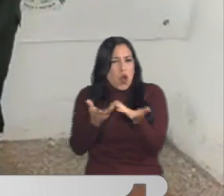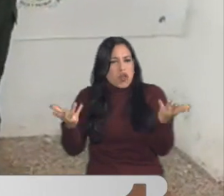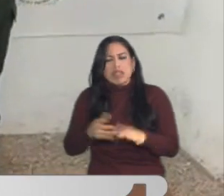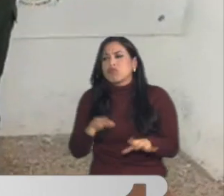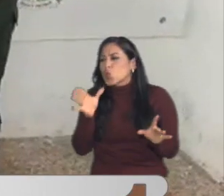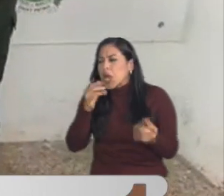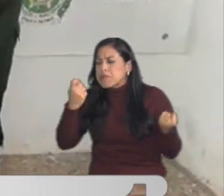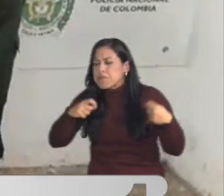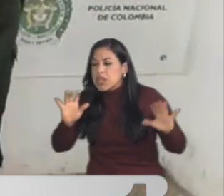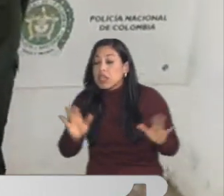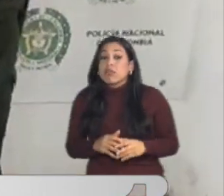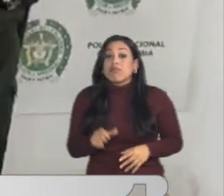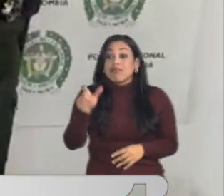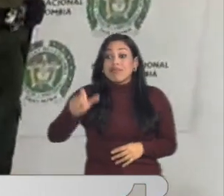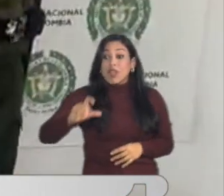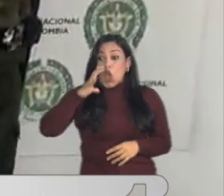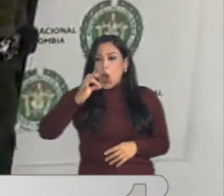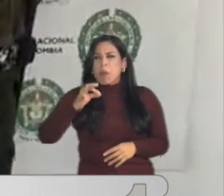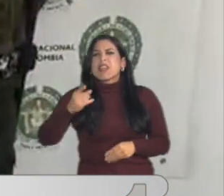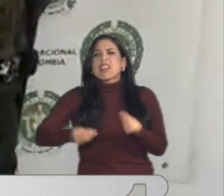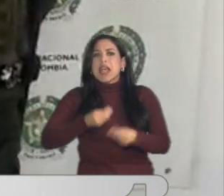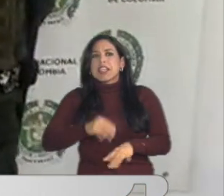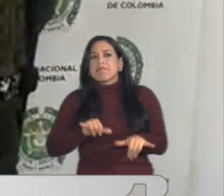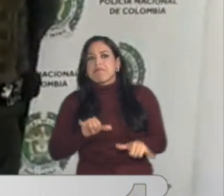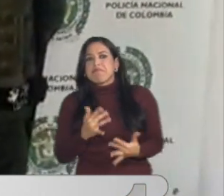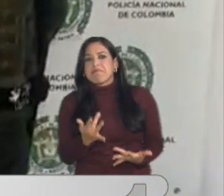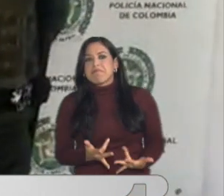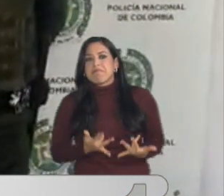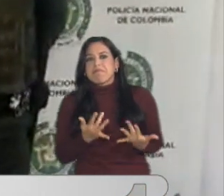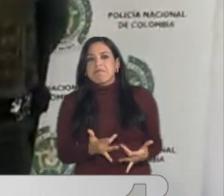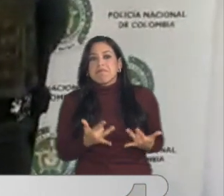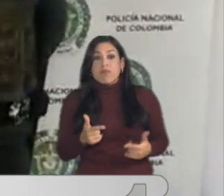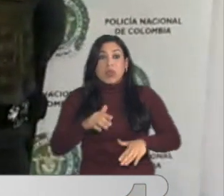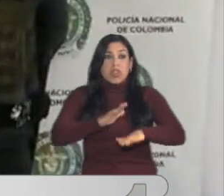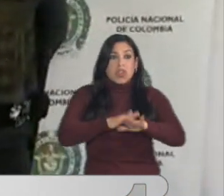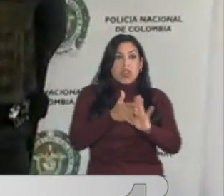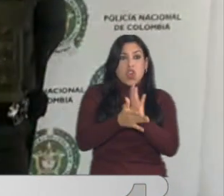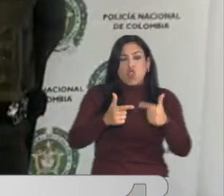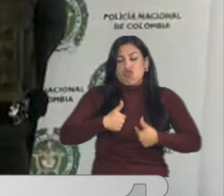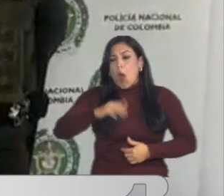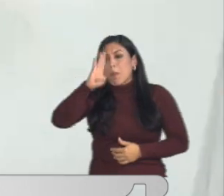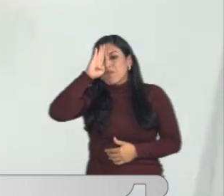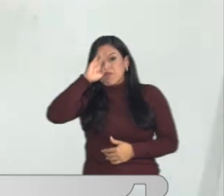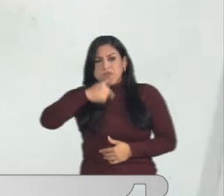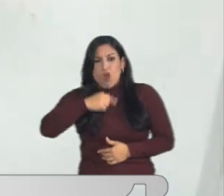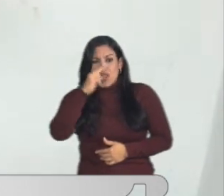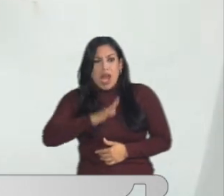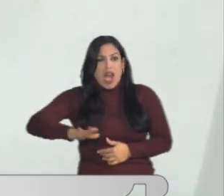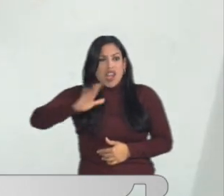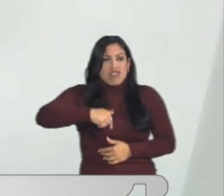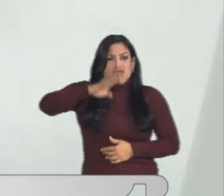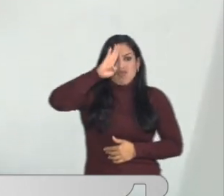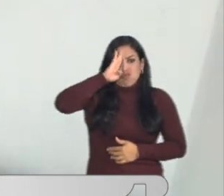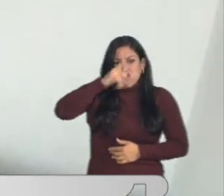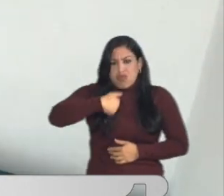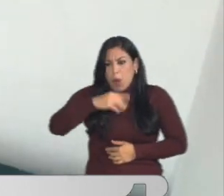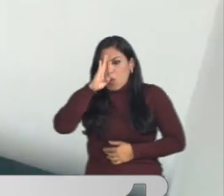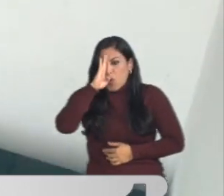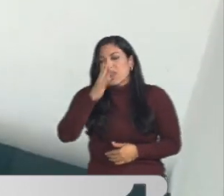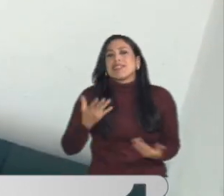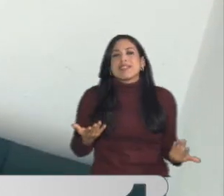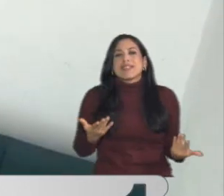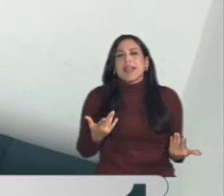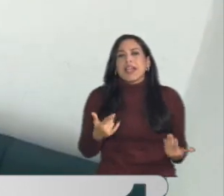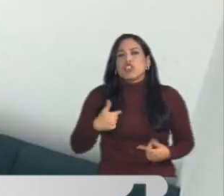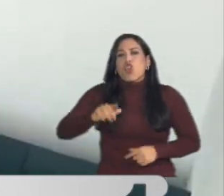Sin embargo, ese señor se quedó en el lugar alegando que era miembro de la Policía Nacional, exactamente